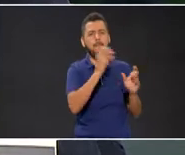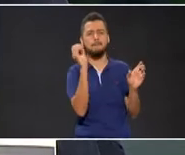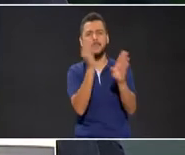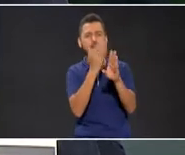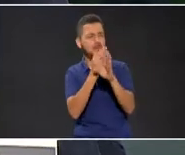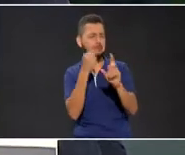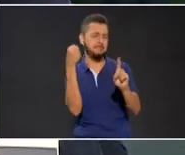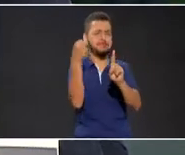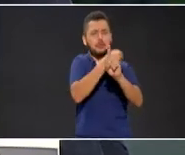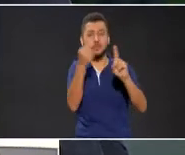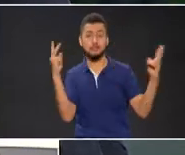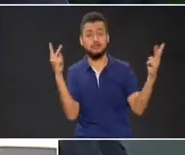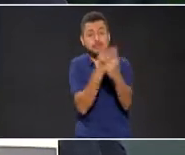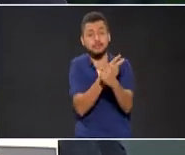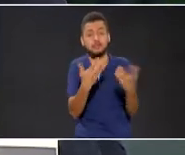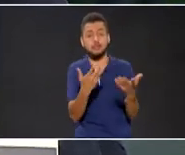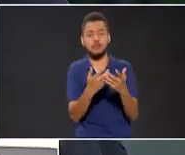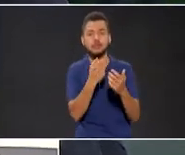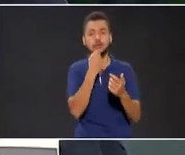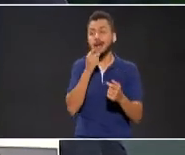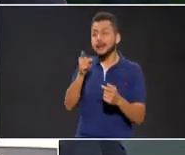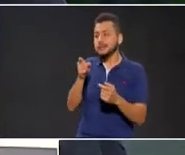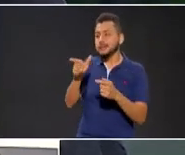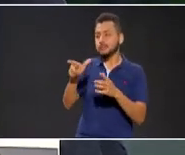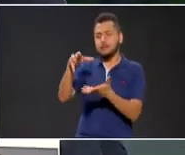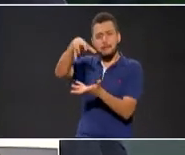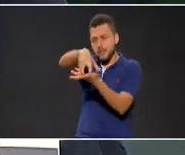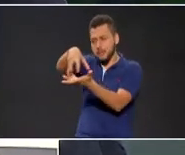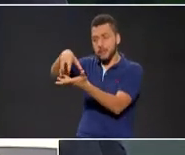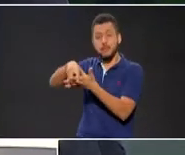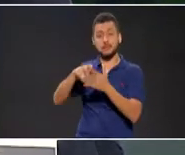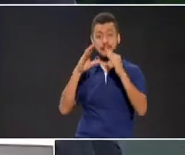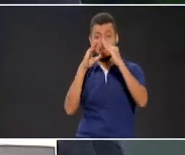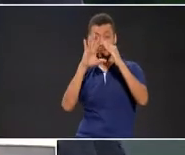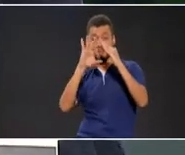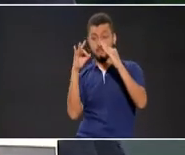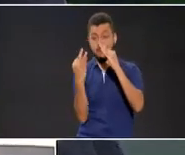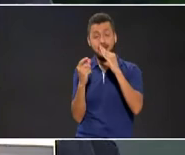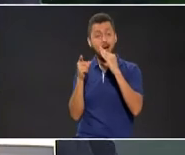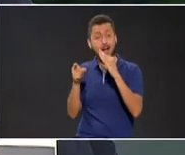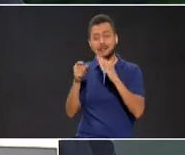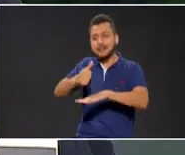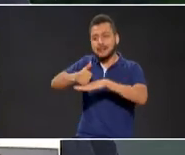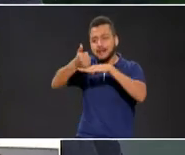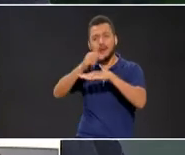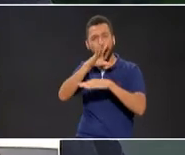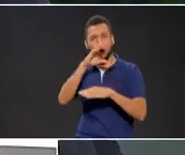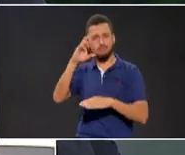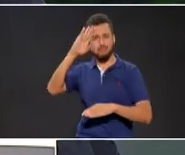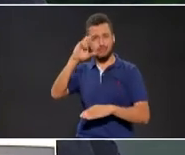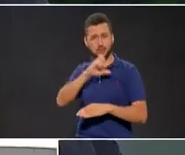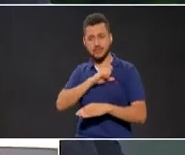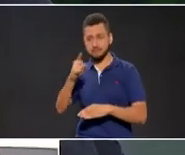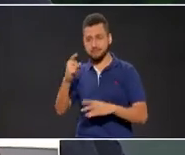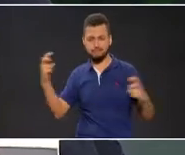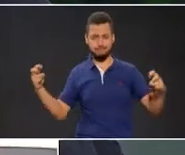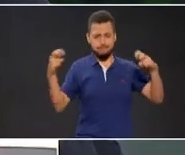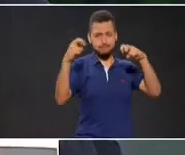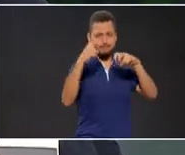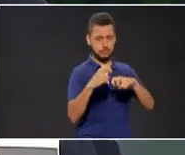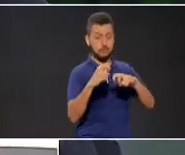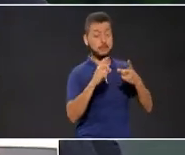y comisarías y demás entidades que tienen que ver con el control de la violencia dos hay que fortalecer en la